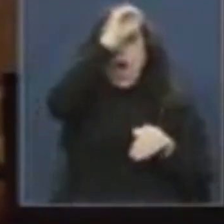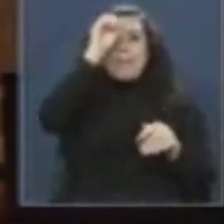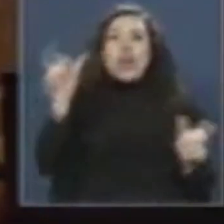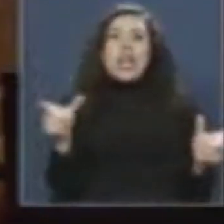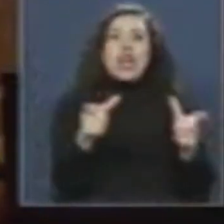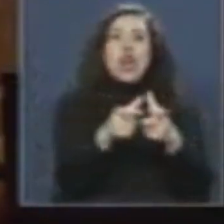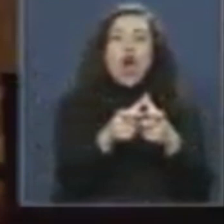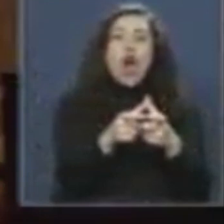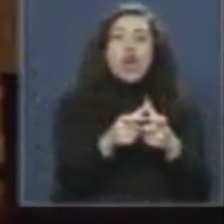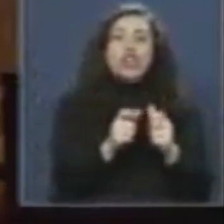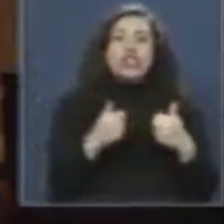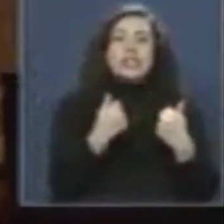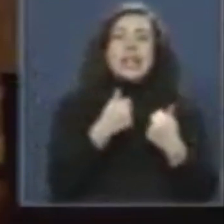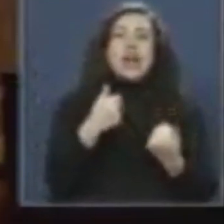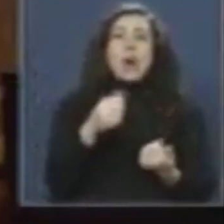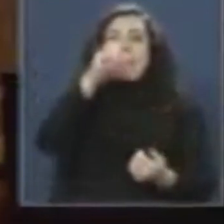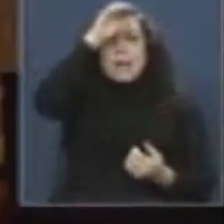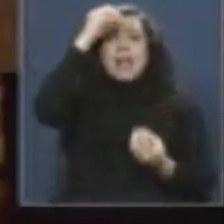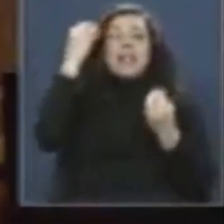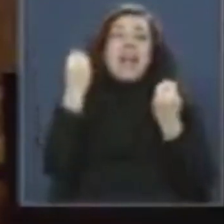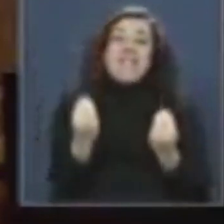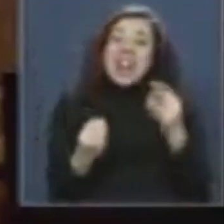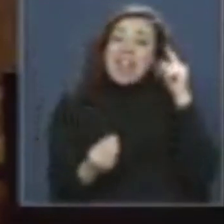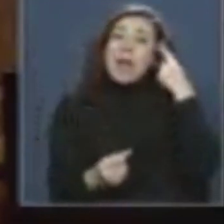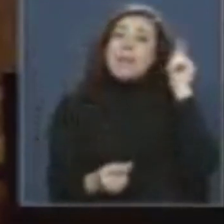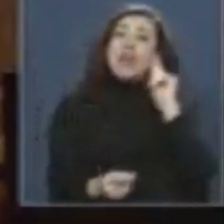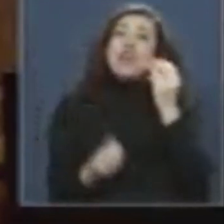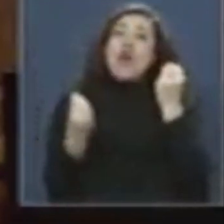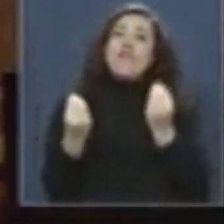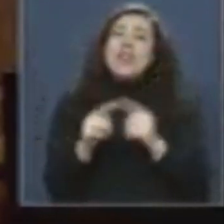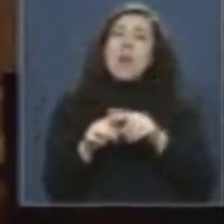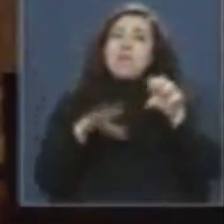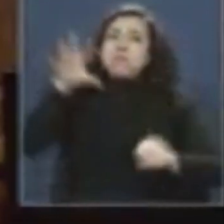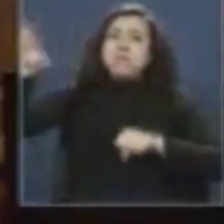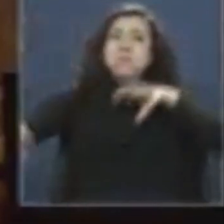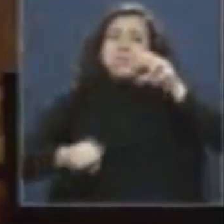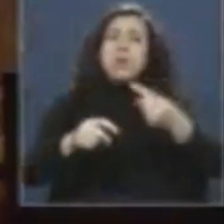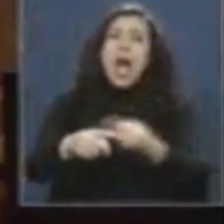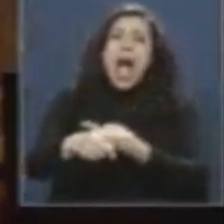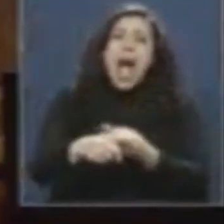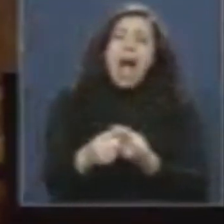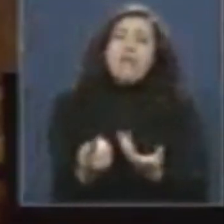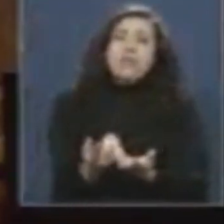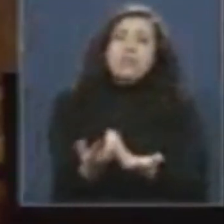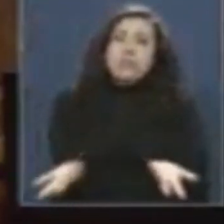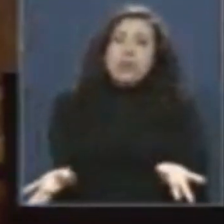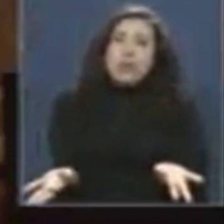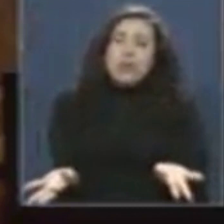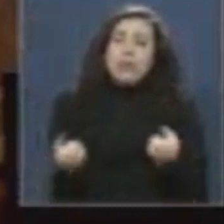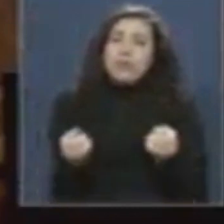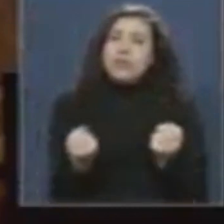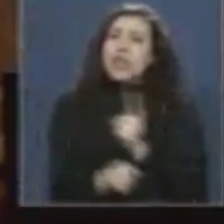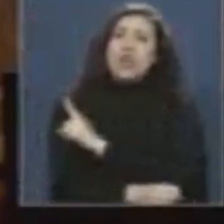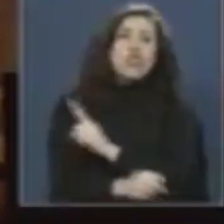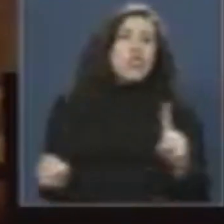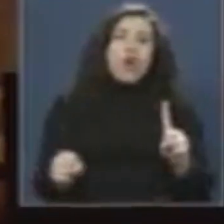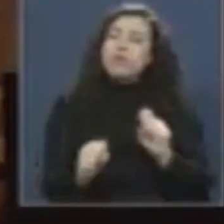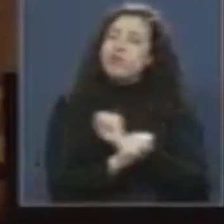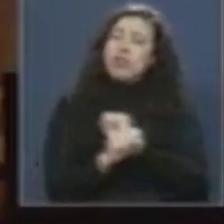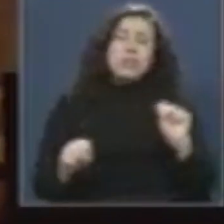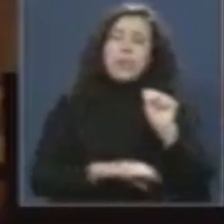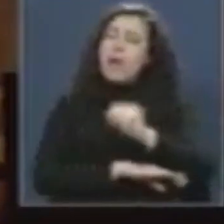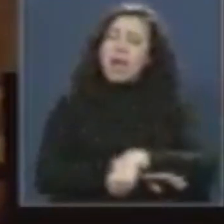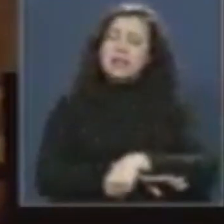Minero. Bienvenida la iniciativa, pero no bienvenido el salvajismo, ni la depredación, presidente. Eso no lo podemos